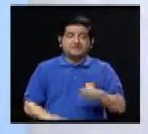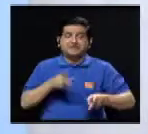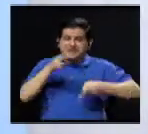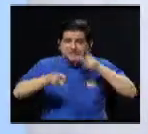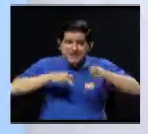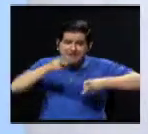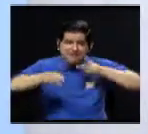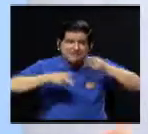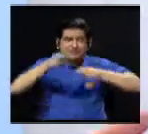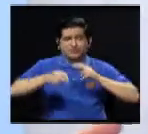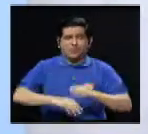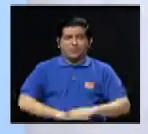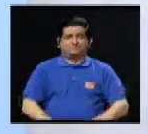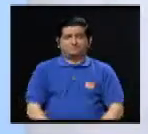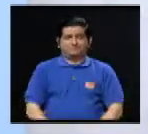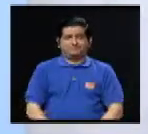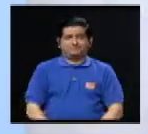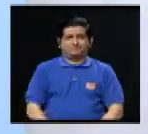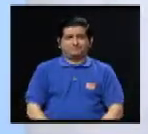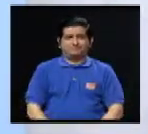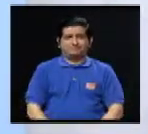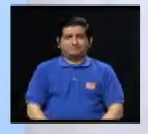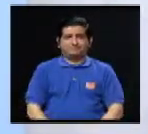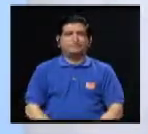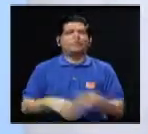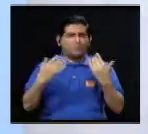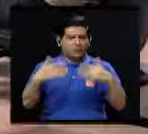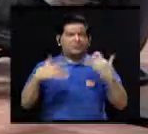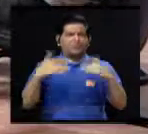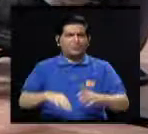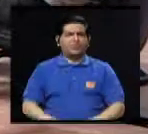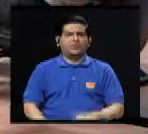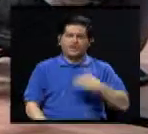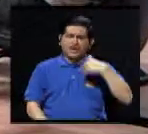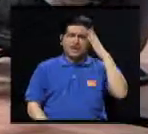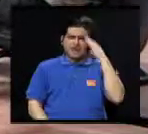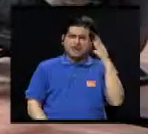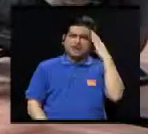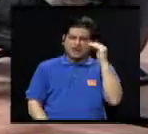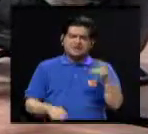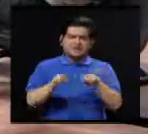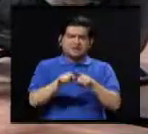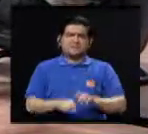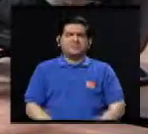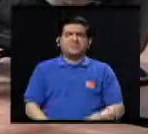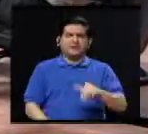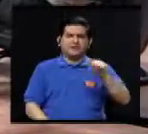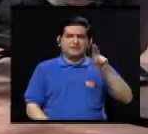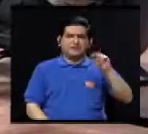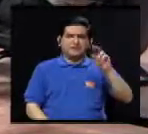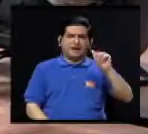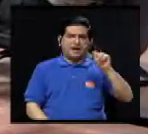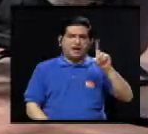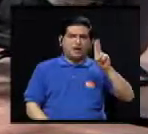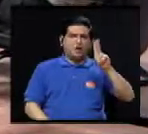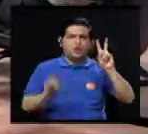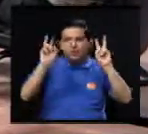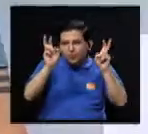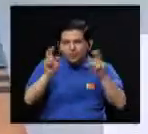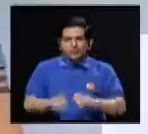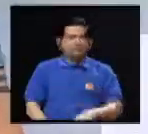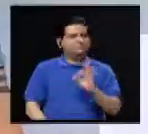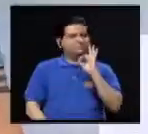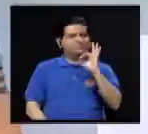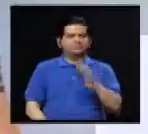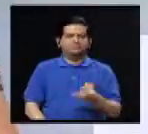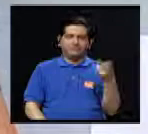edición. Entonces, ¿verdad? Fue bastante. Y bueno, contar con la experiencia de Analu, ¿verdad? Junto con Analu, fue súper bien